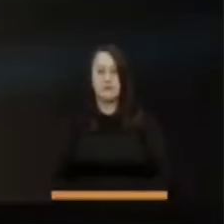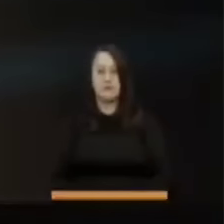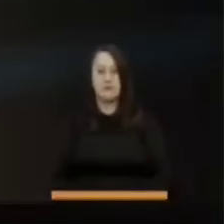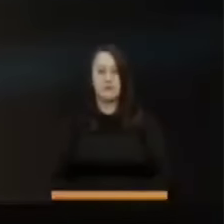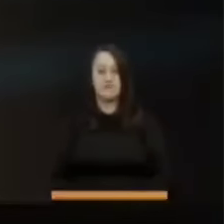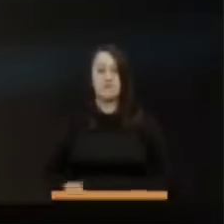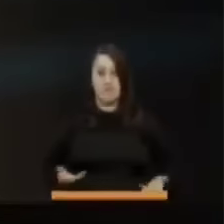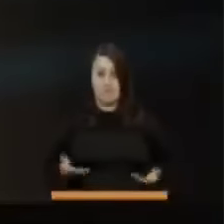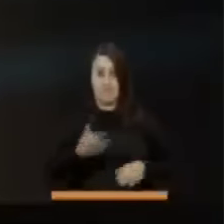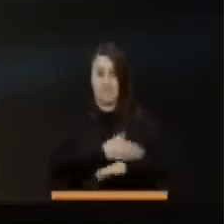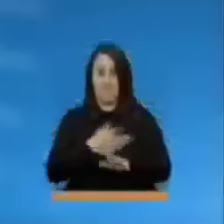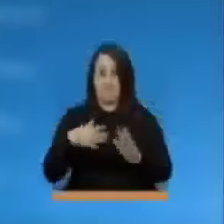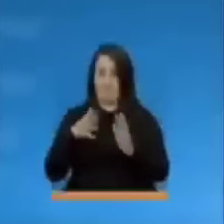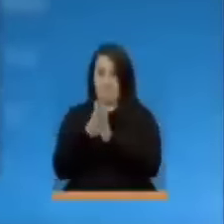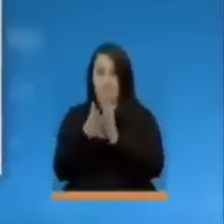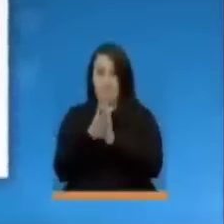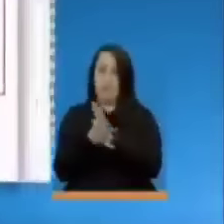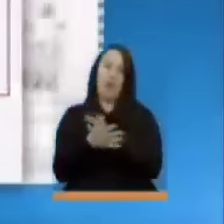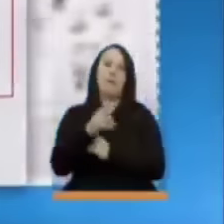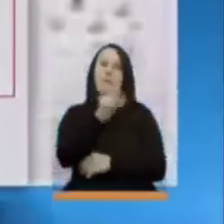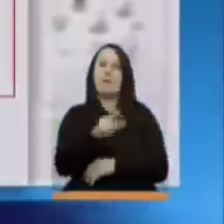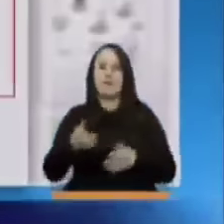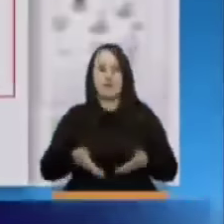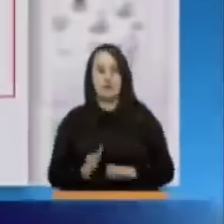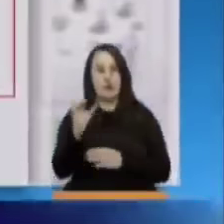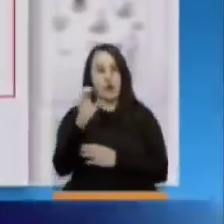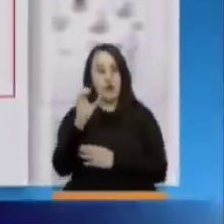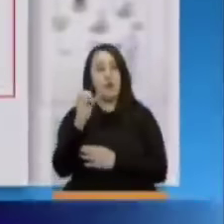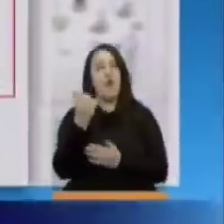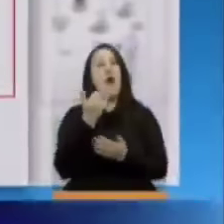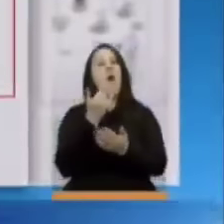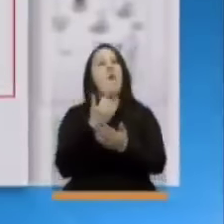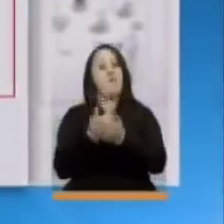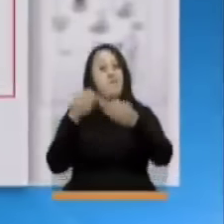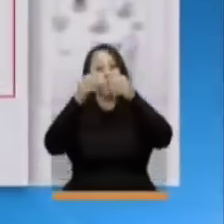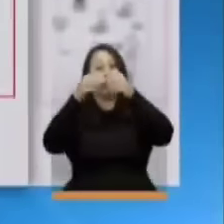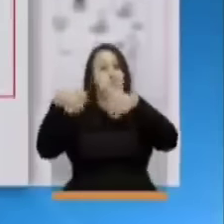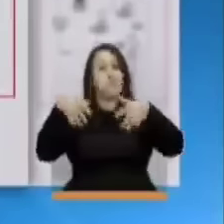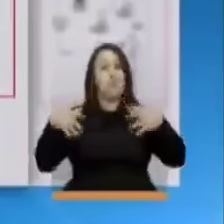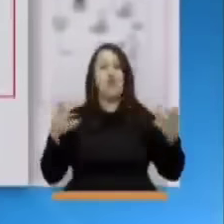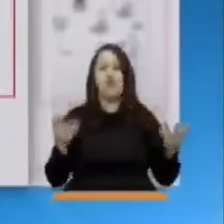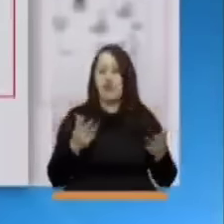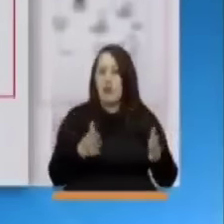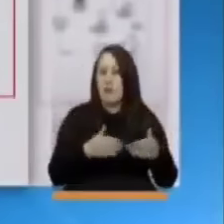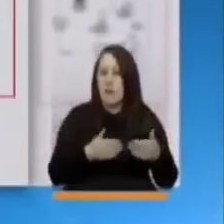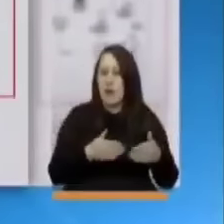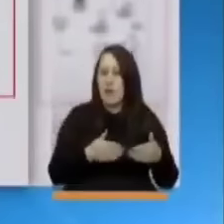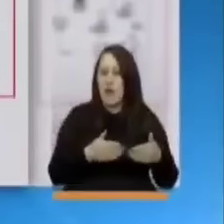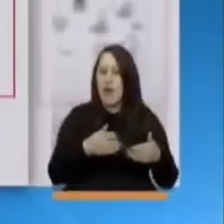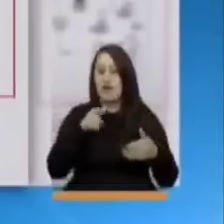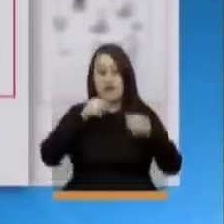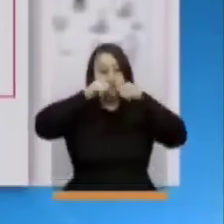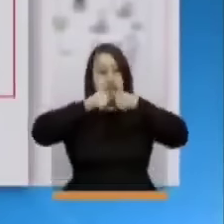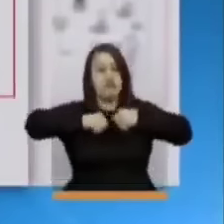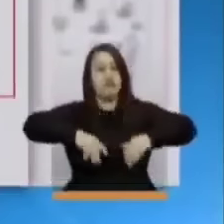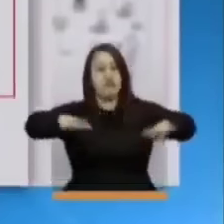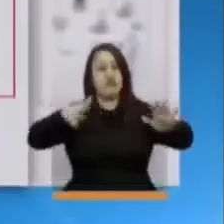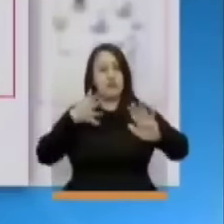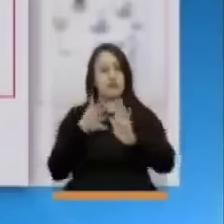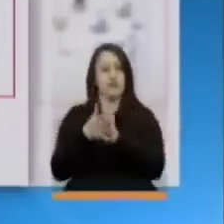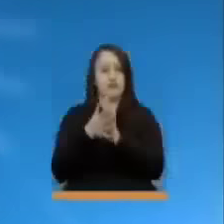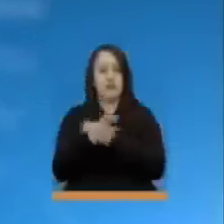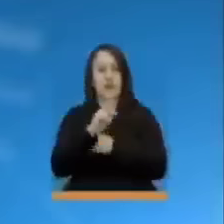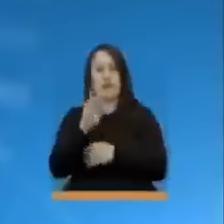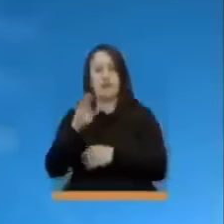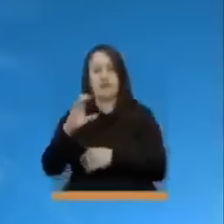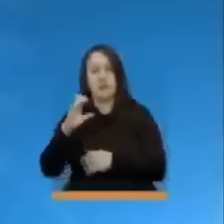Como les contamos en nuestra anterior entrega, tres colombianos aparecen en el organigrama de espionaje en Panamá. Información abiertamente pública obtenida por